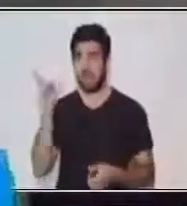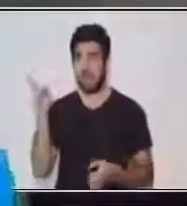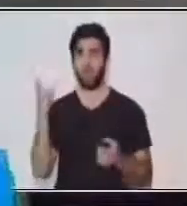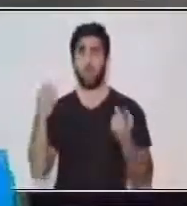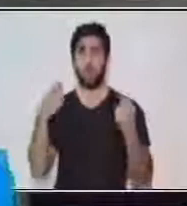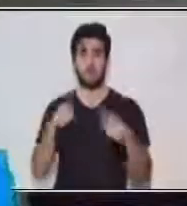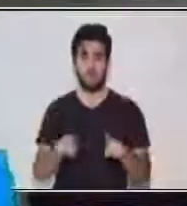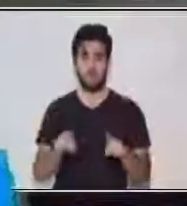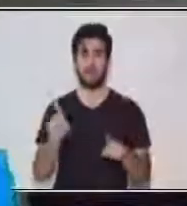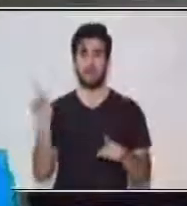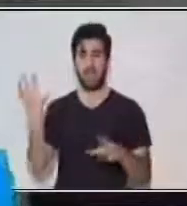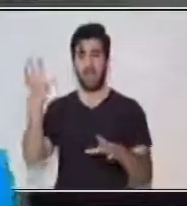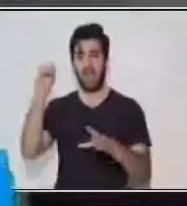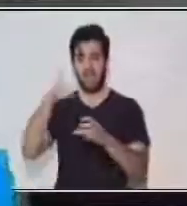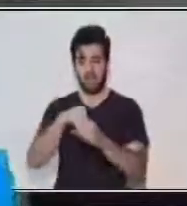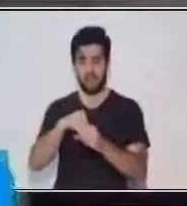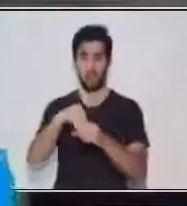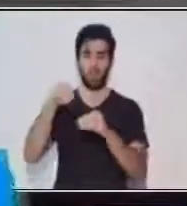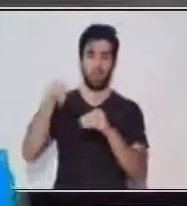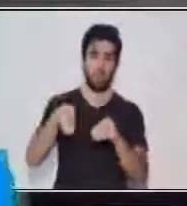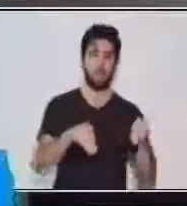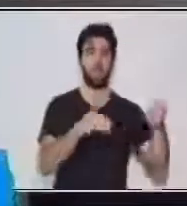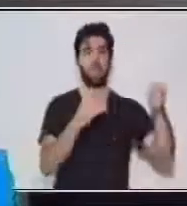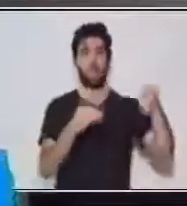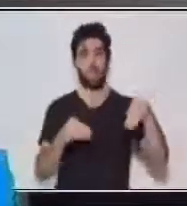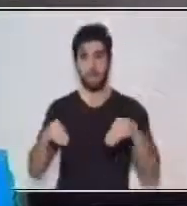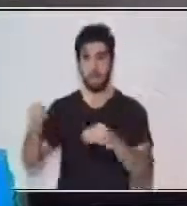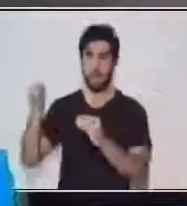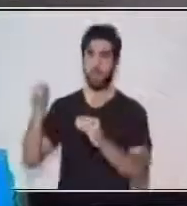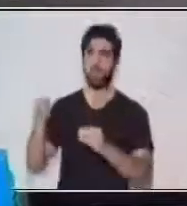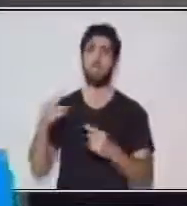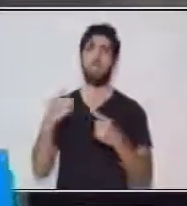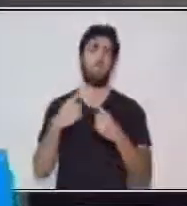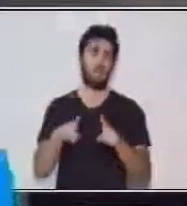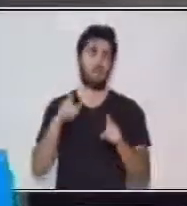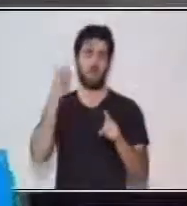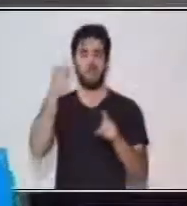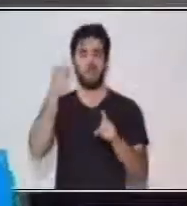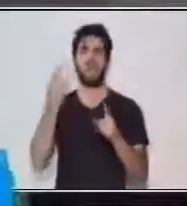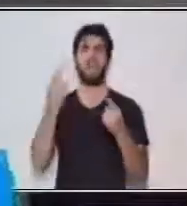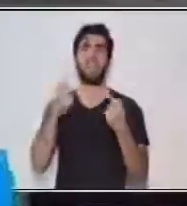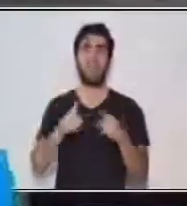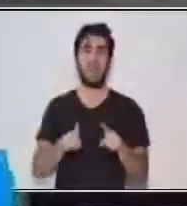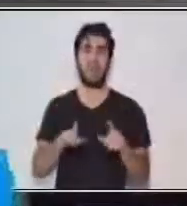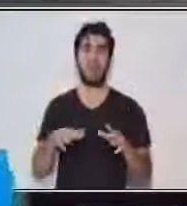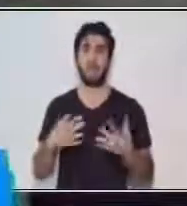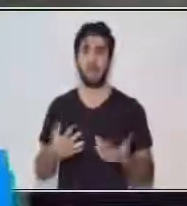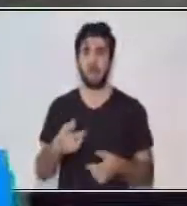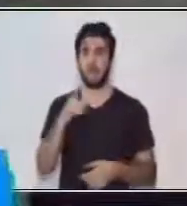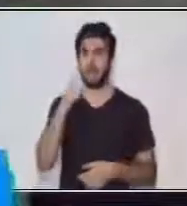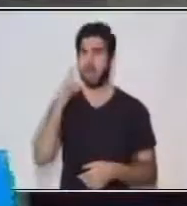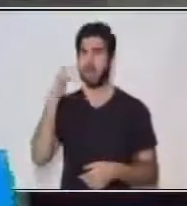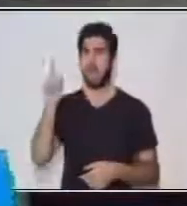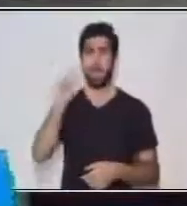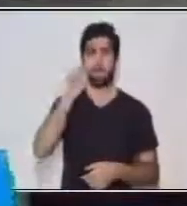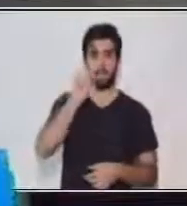aquí en los extremos del movimiento. Pero, ¿qué es lo que ocurre aquí en el punto de